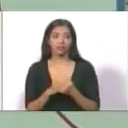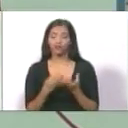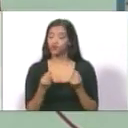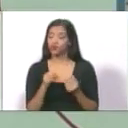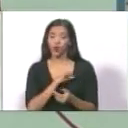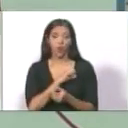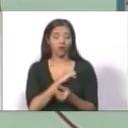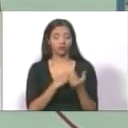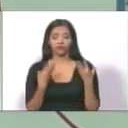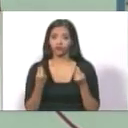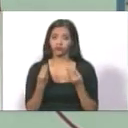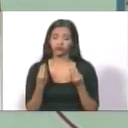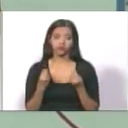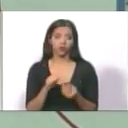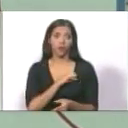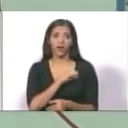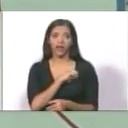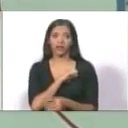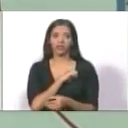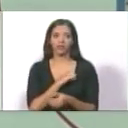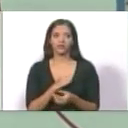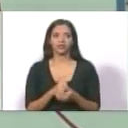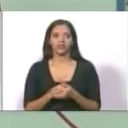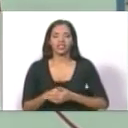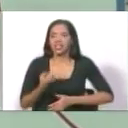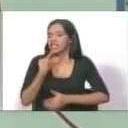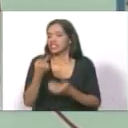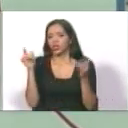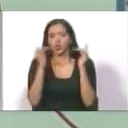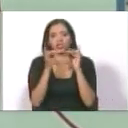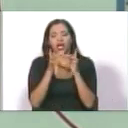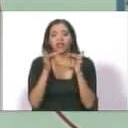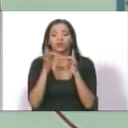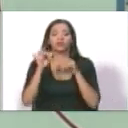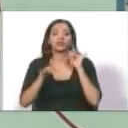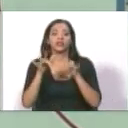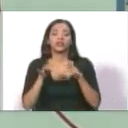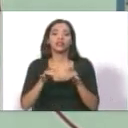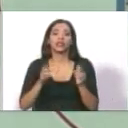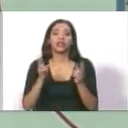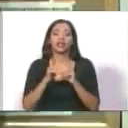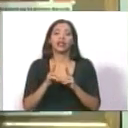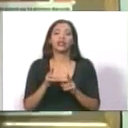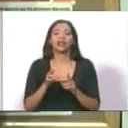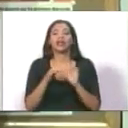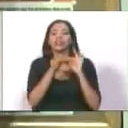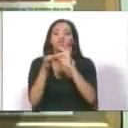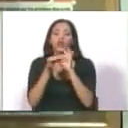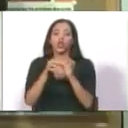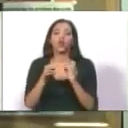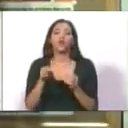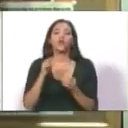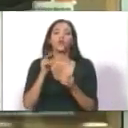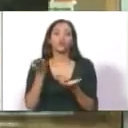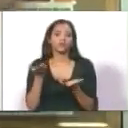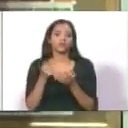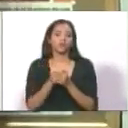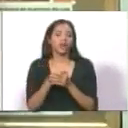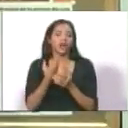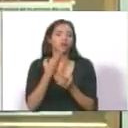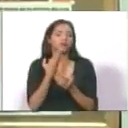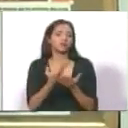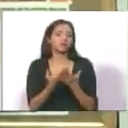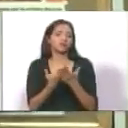cobarde, extremadamente cobarde. Además dice que él tiene contacto con el secretario general de las Naciones Unidas para que haga un pronunciamiento, ¿no? Un pronunciamiento ahí